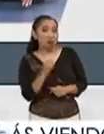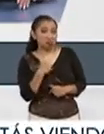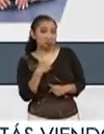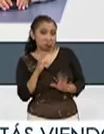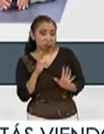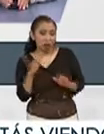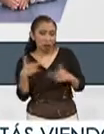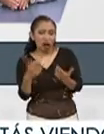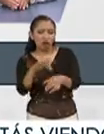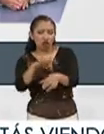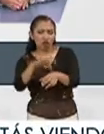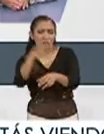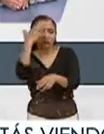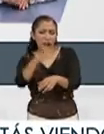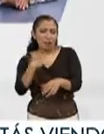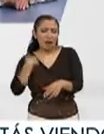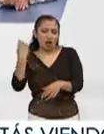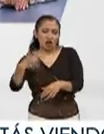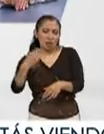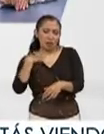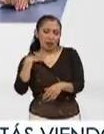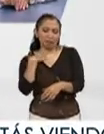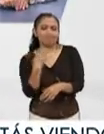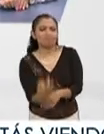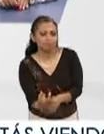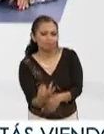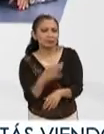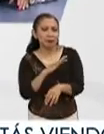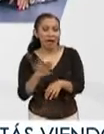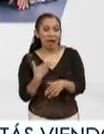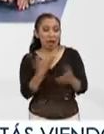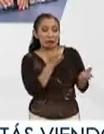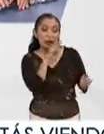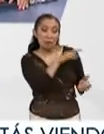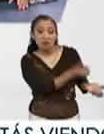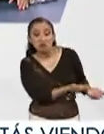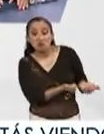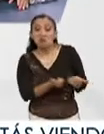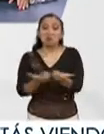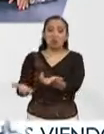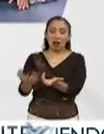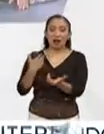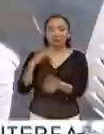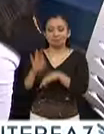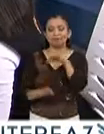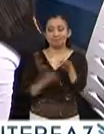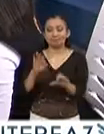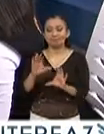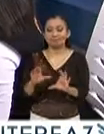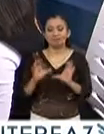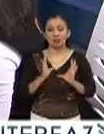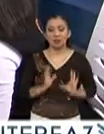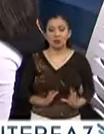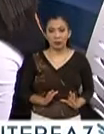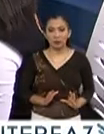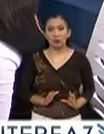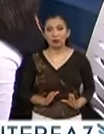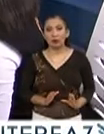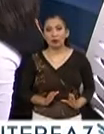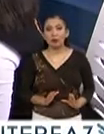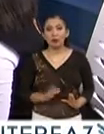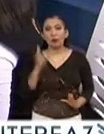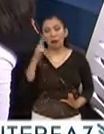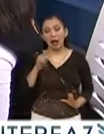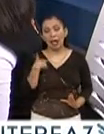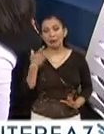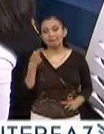mueran, los médicos ya sepan que ellos son donadores y que puedan procurar el cuerpo